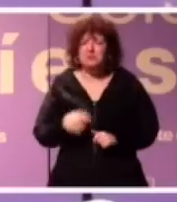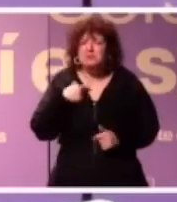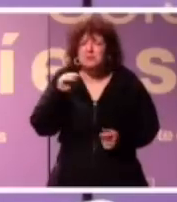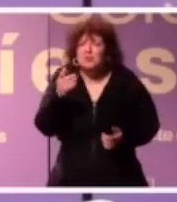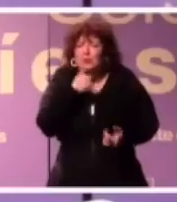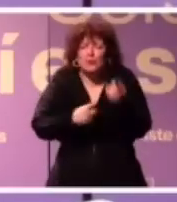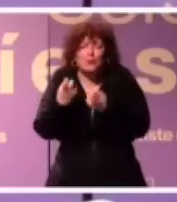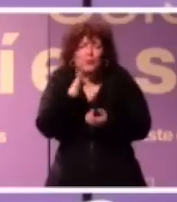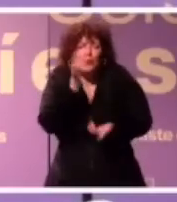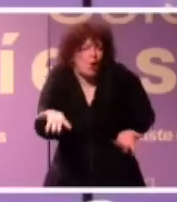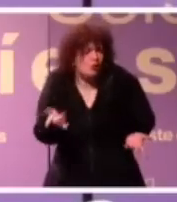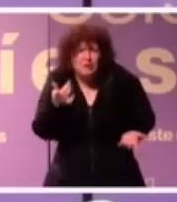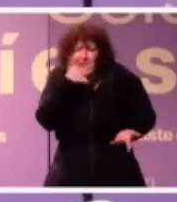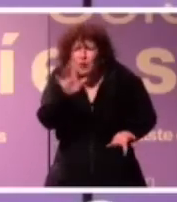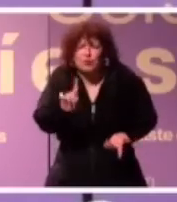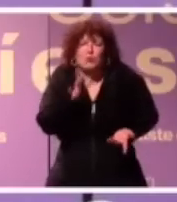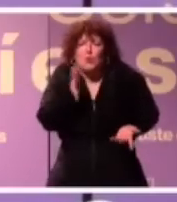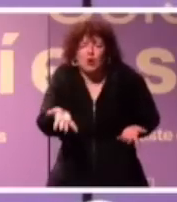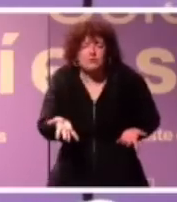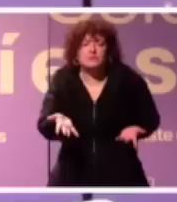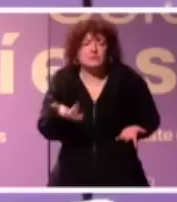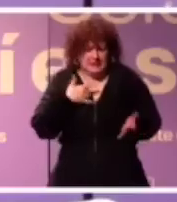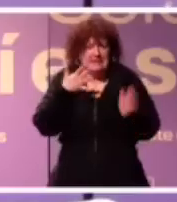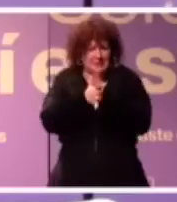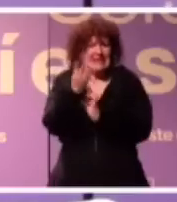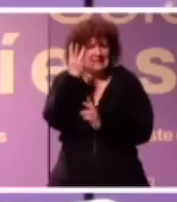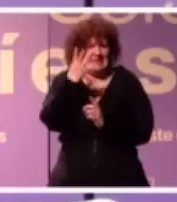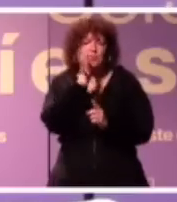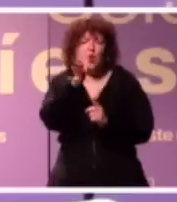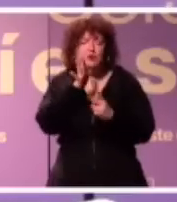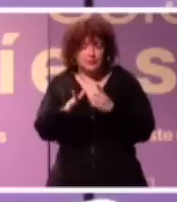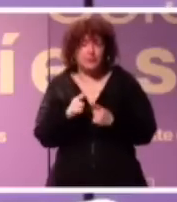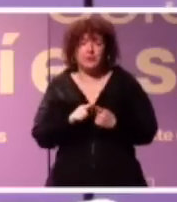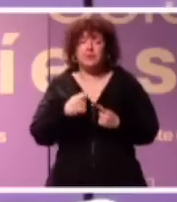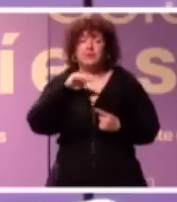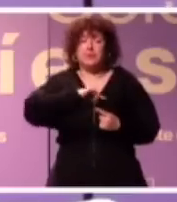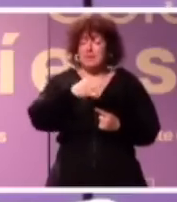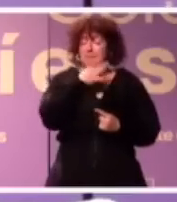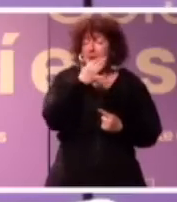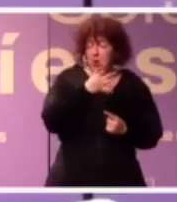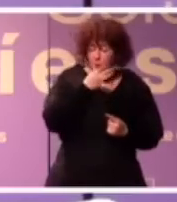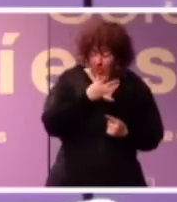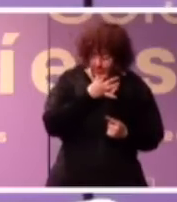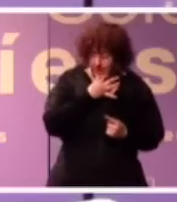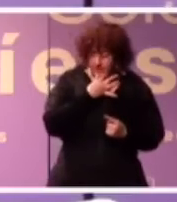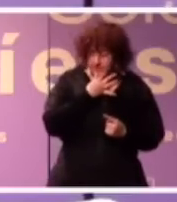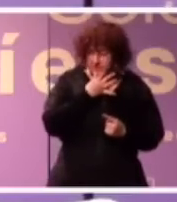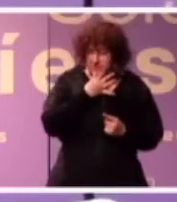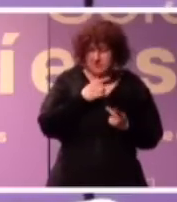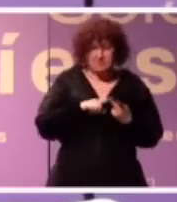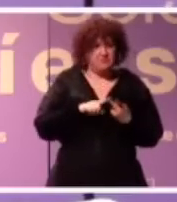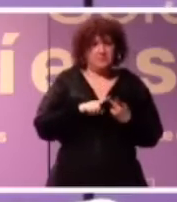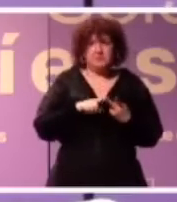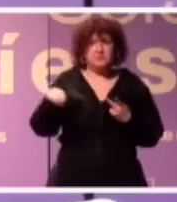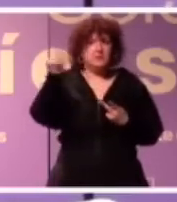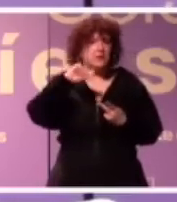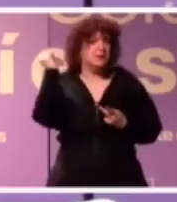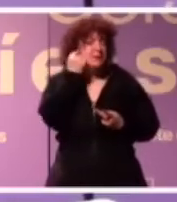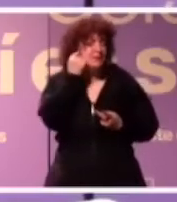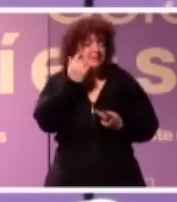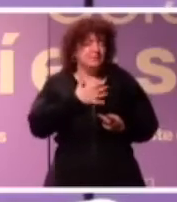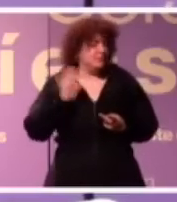qué dicen tres razones mayoritarias por vergüenza para que no se